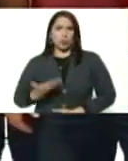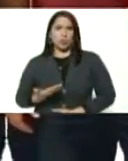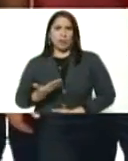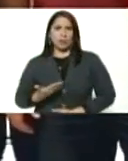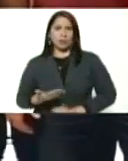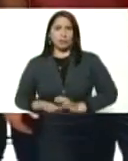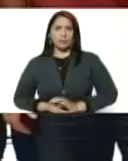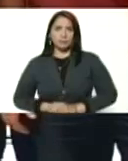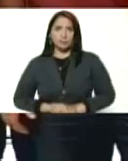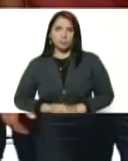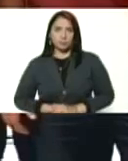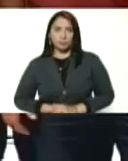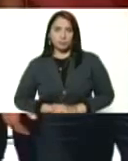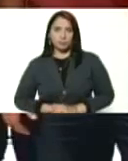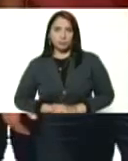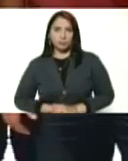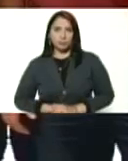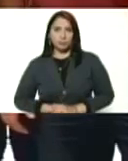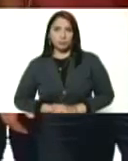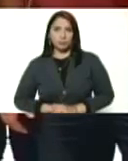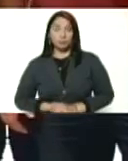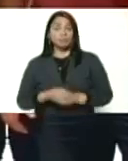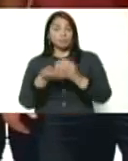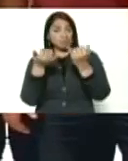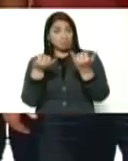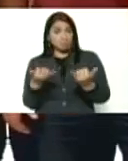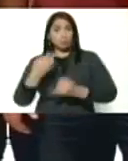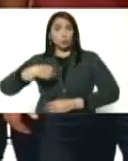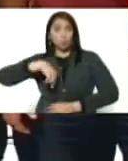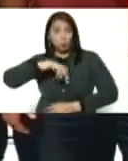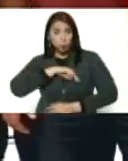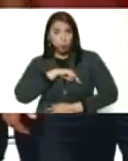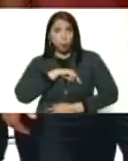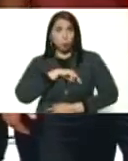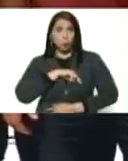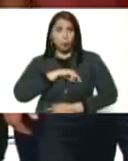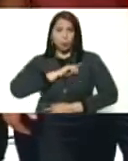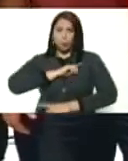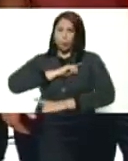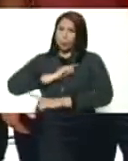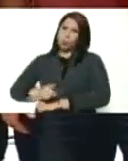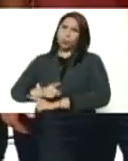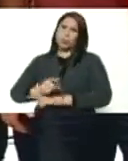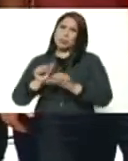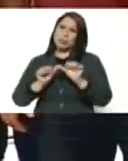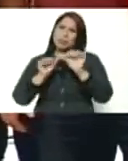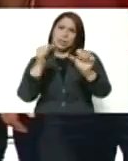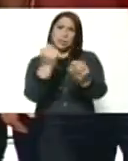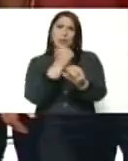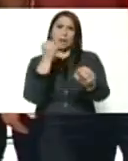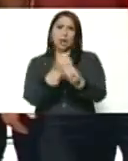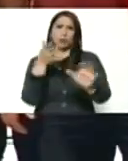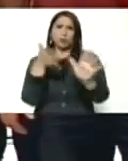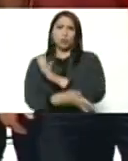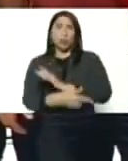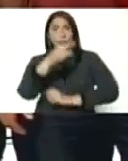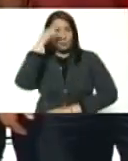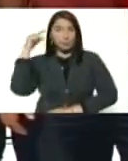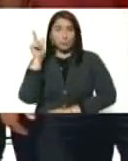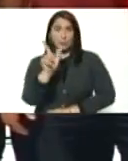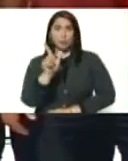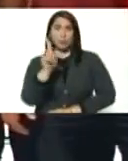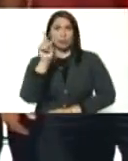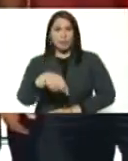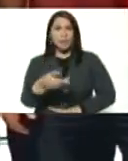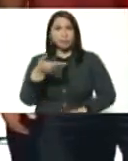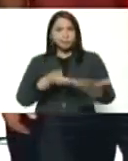baluarte. Y ahorita estamos nosotros obligados a seguir trabajando en lo que es el partido, su relación